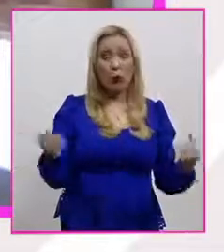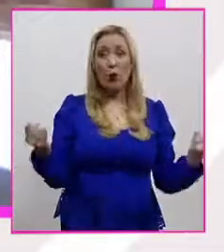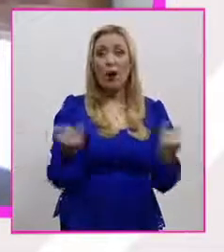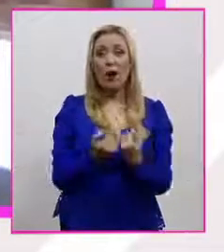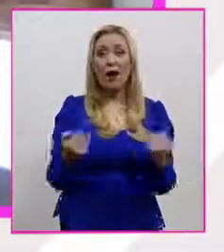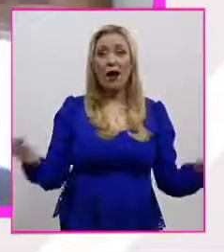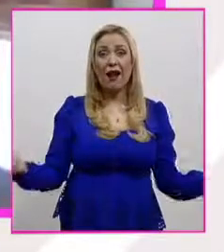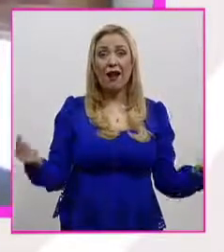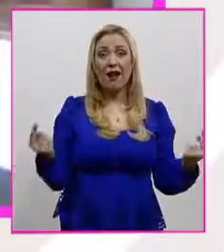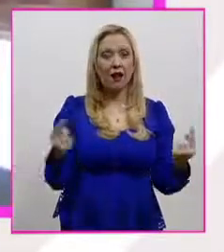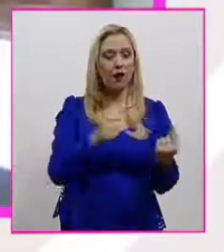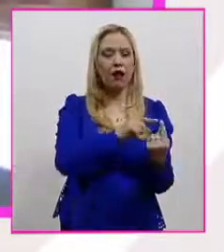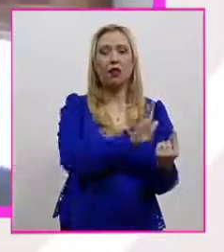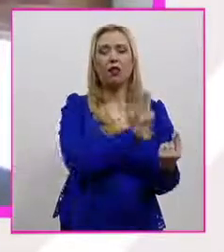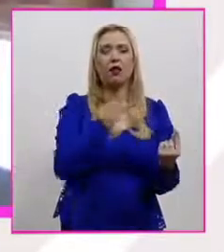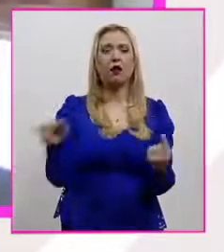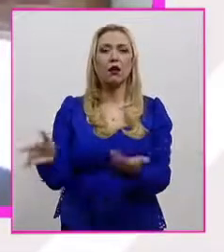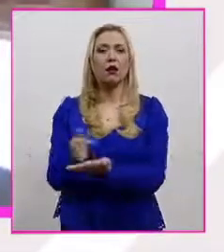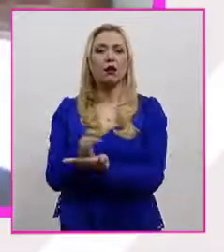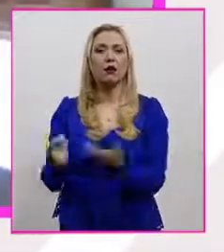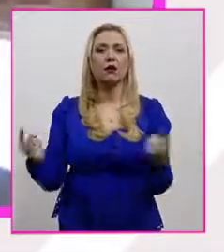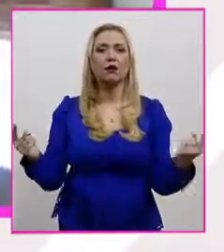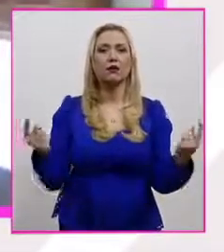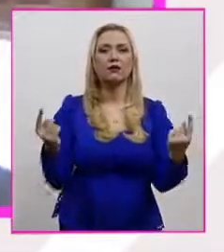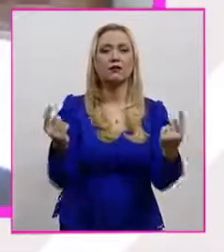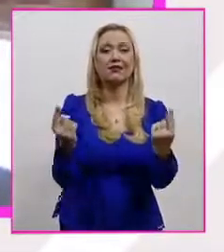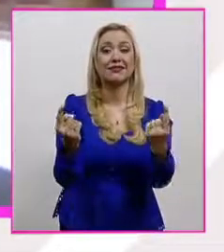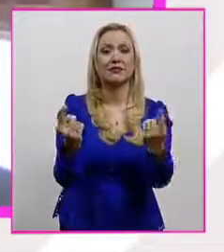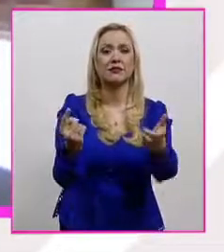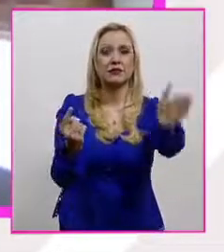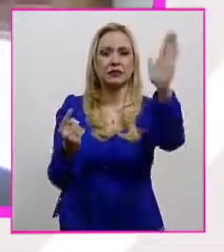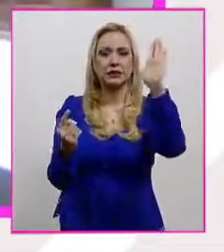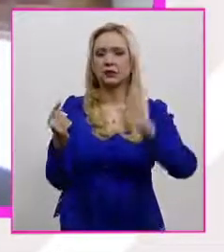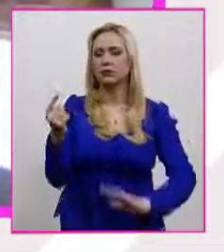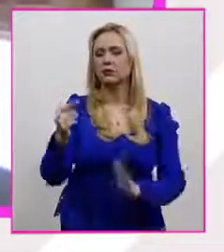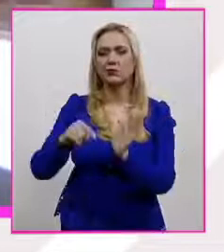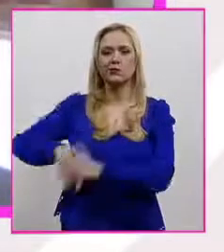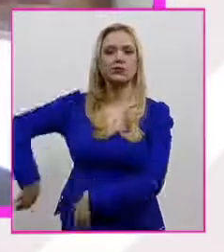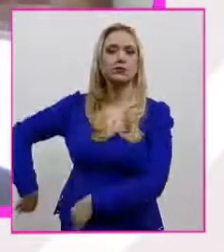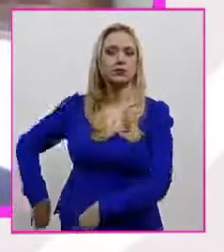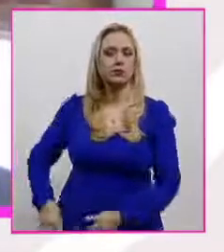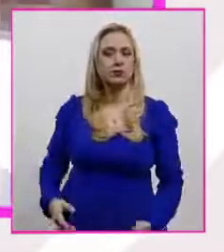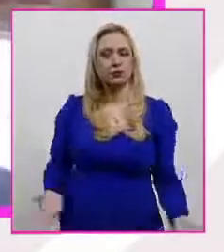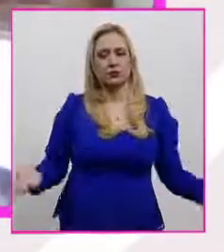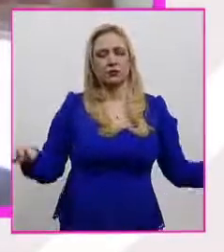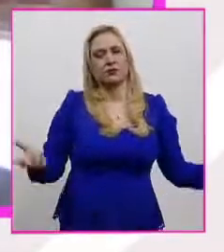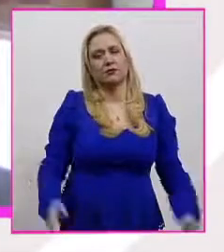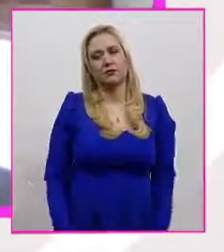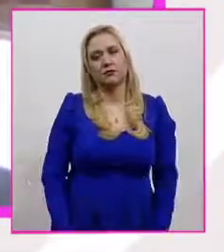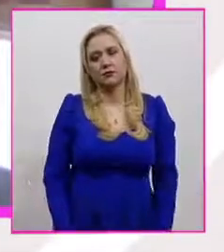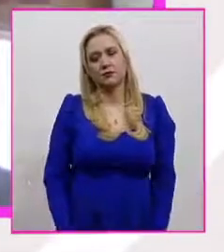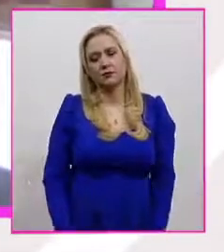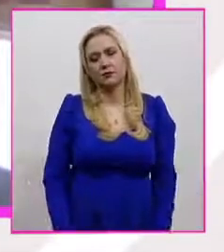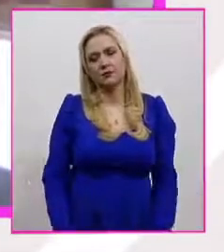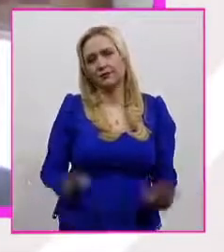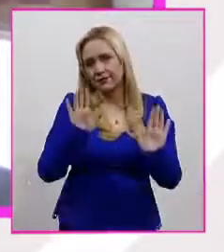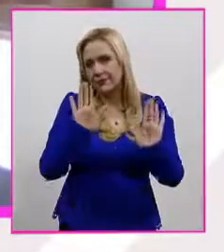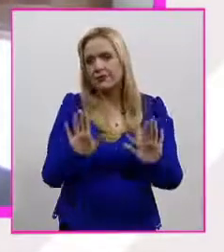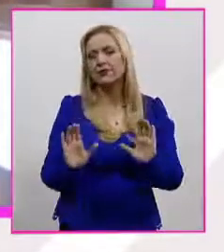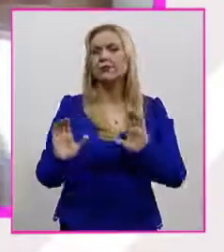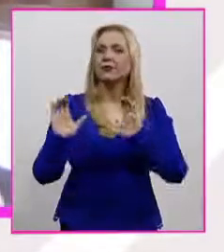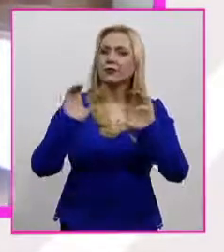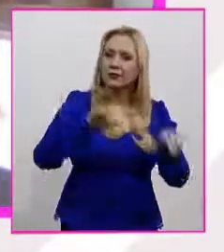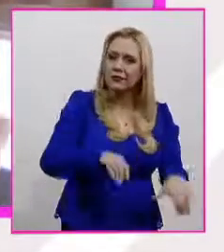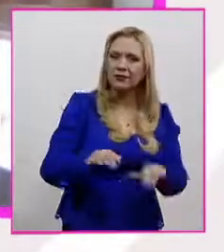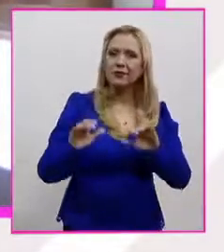que podrías, y empleados estelares que podrías tener en tu fuerza laboral si atendieras a una política de contratación